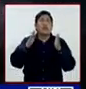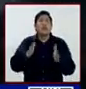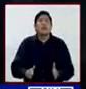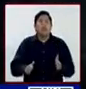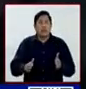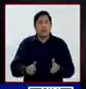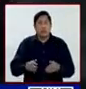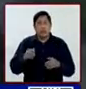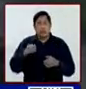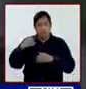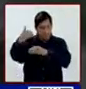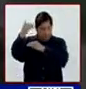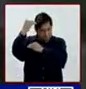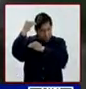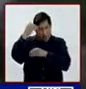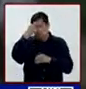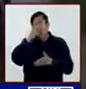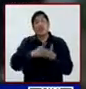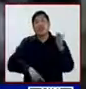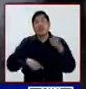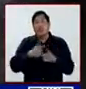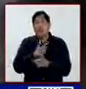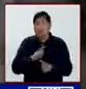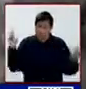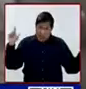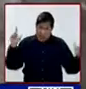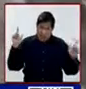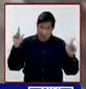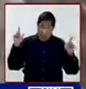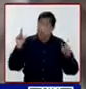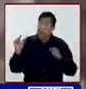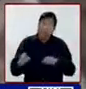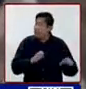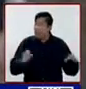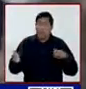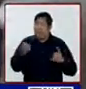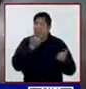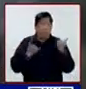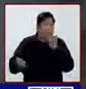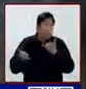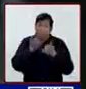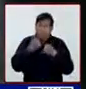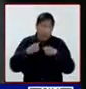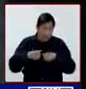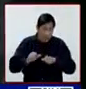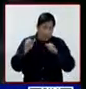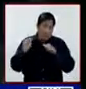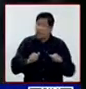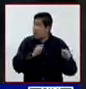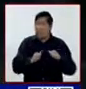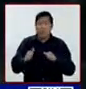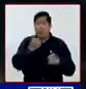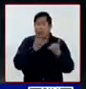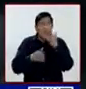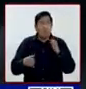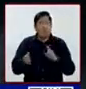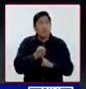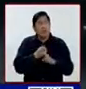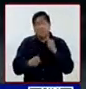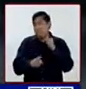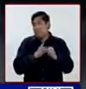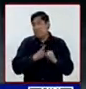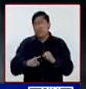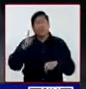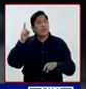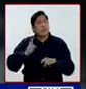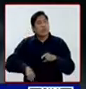representantes cívicos de Santa Cruz para que los dejen libres y sigan cometiendo fechorías, sigan cometiendo actos vandálicos. No